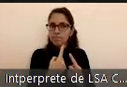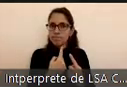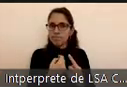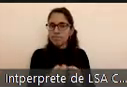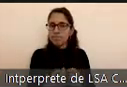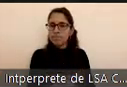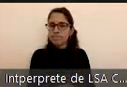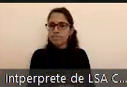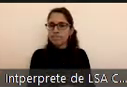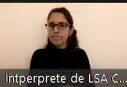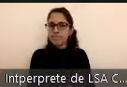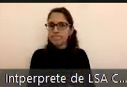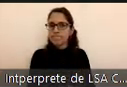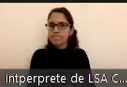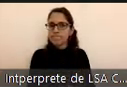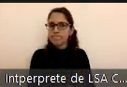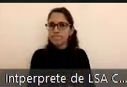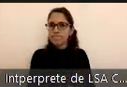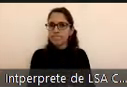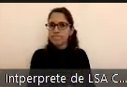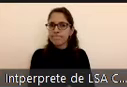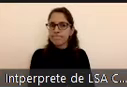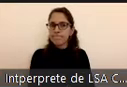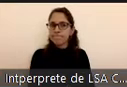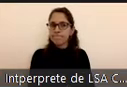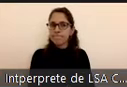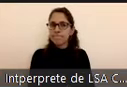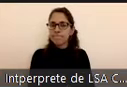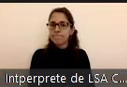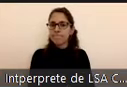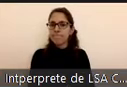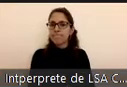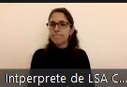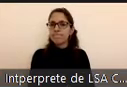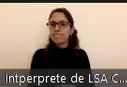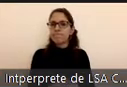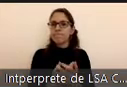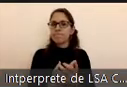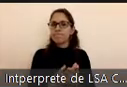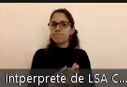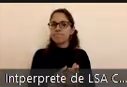Entonces, ¿cómo lo aprueban? Tienen que sacar 4.